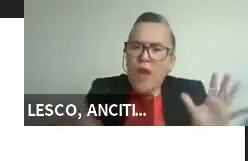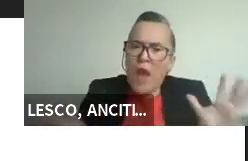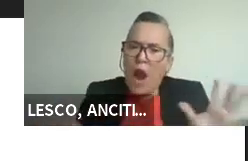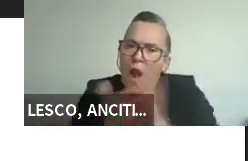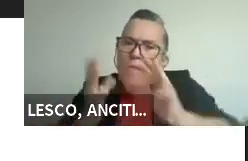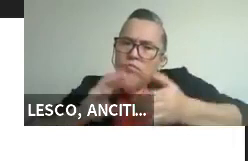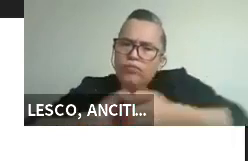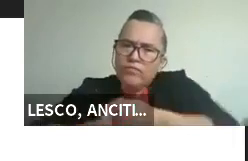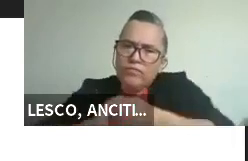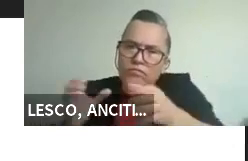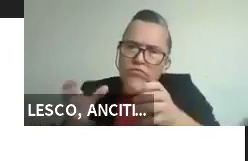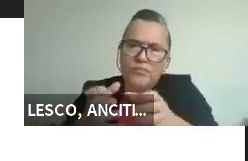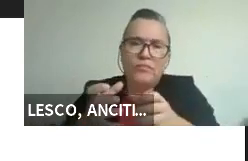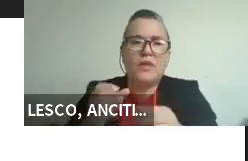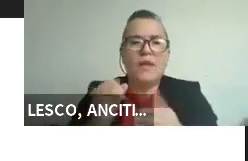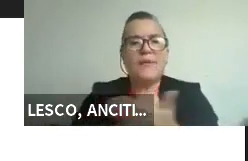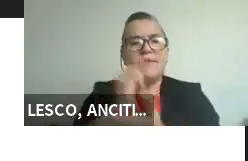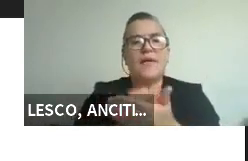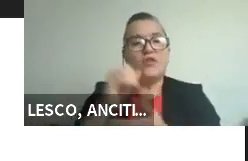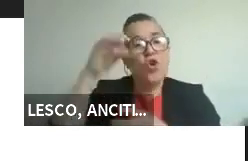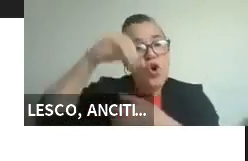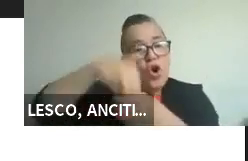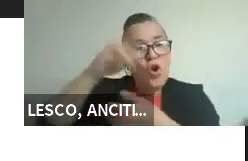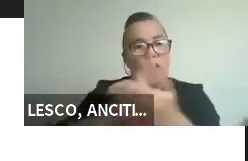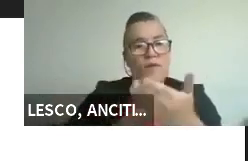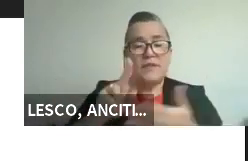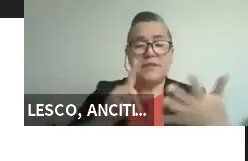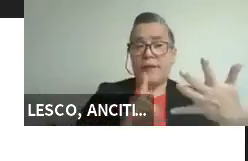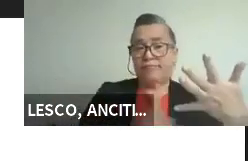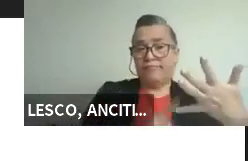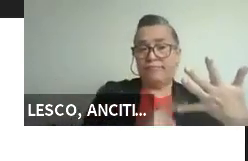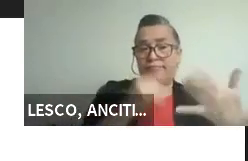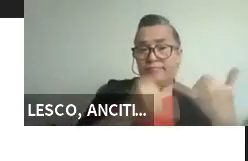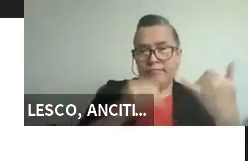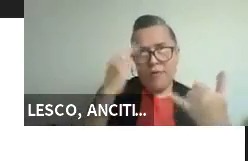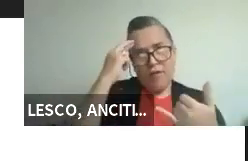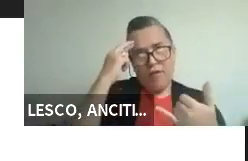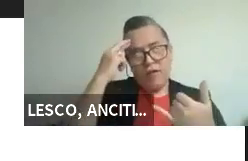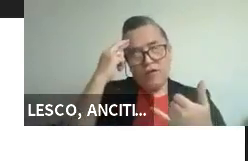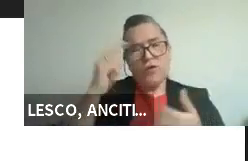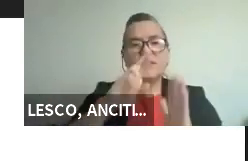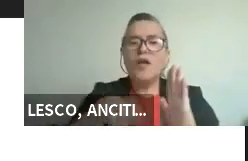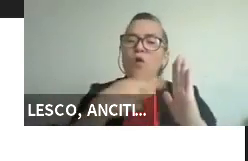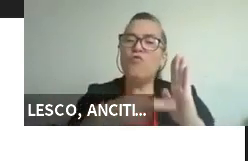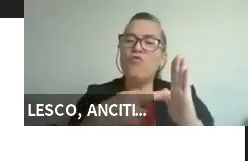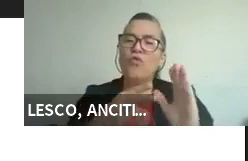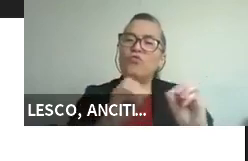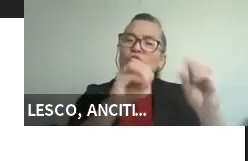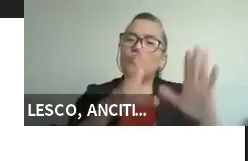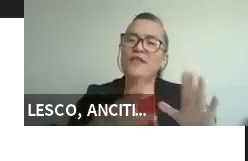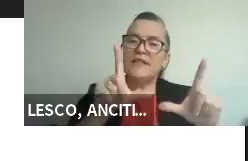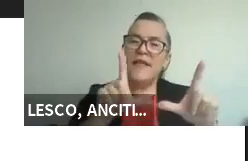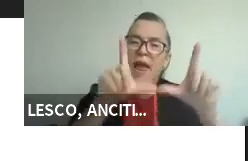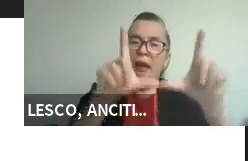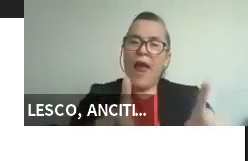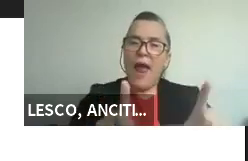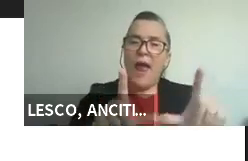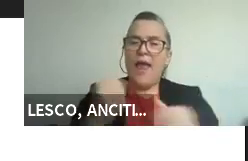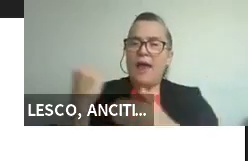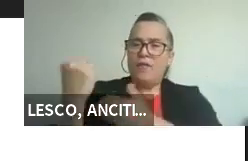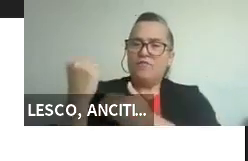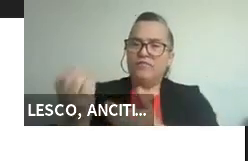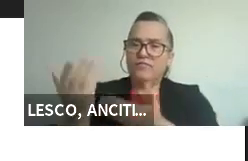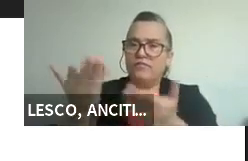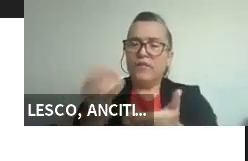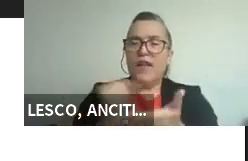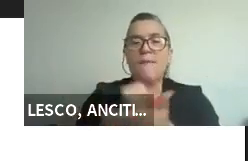investigación en las universidades y finalmente presentaré algunas reflexiones sobre el papel de los entes de acreditación en el fortalecimiento de la